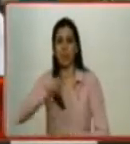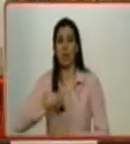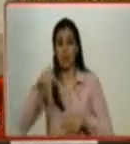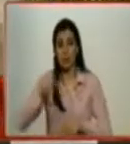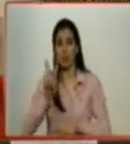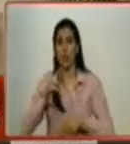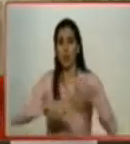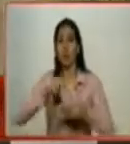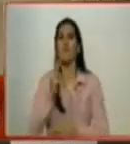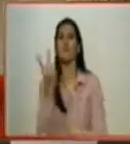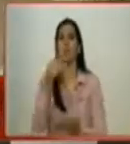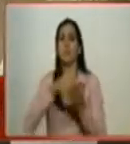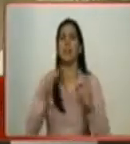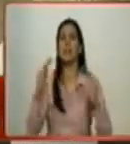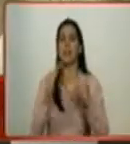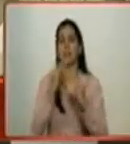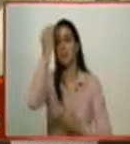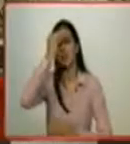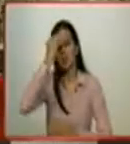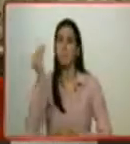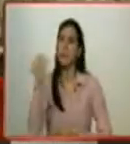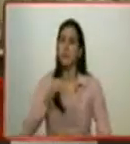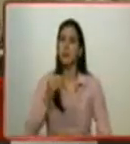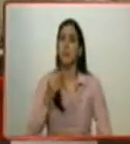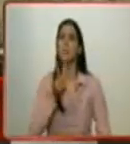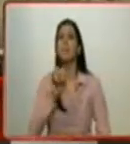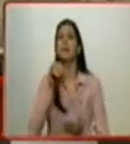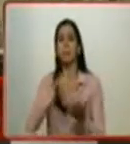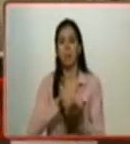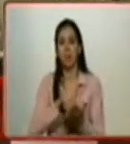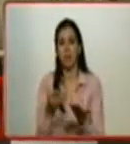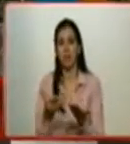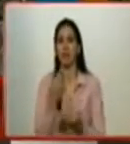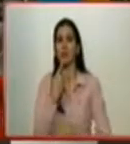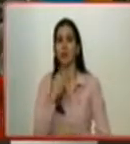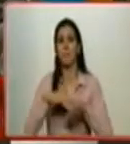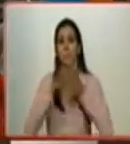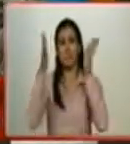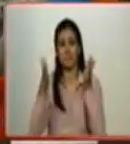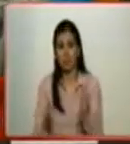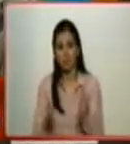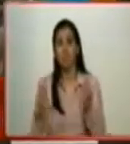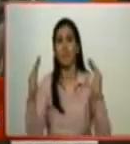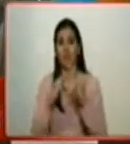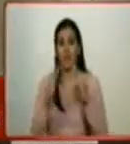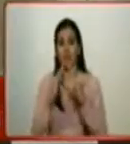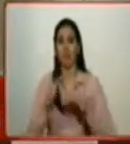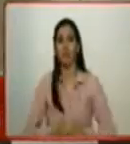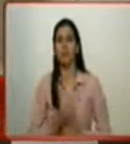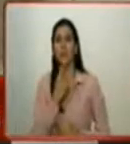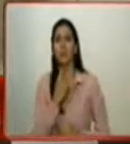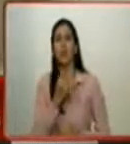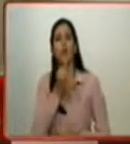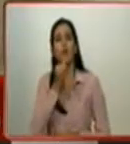Venezuela 22.000 viviendas y se proyecta la construcción de 20.000 más. Así lo afirmó Ricardo Molina, ministro de la Vivienda, quien informó sobre